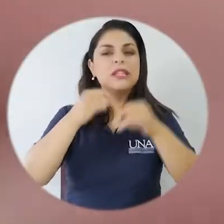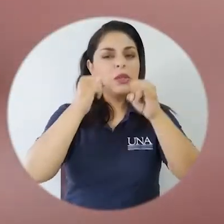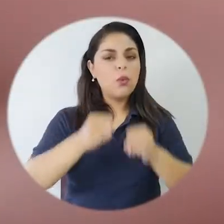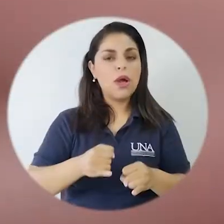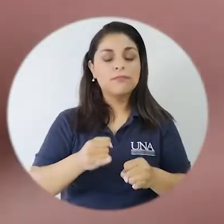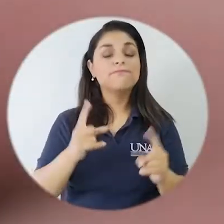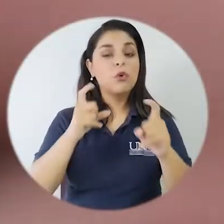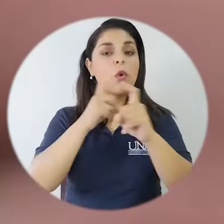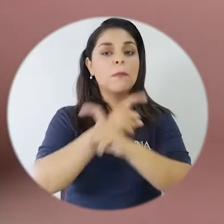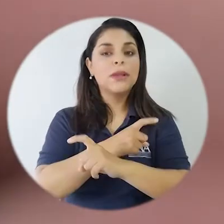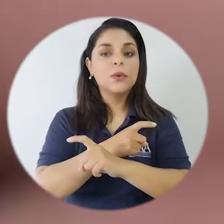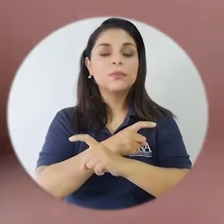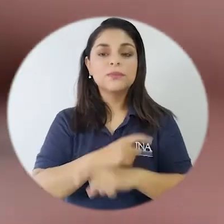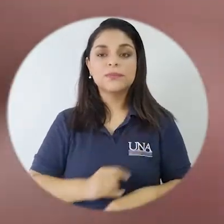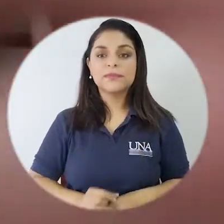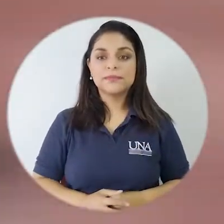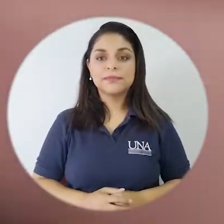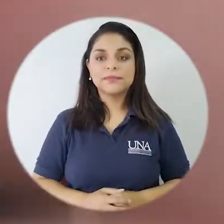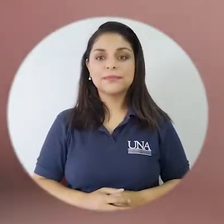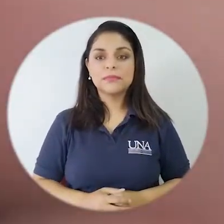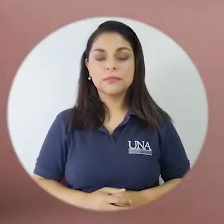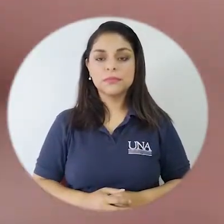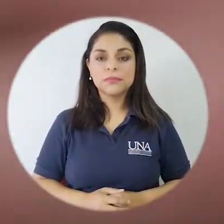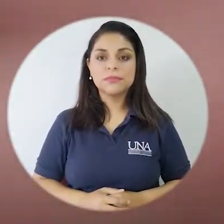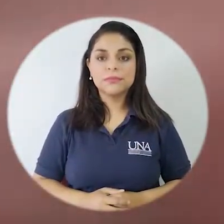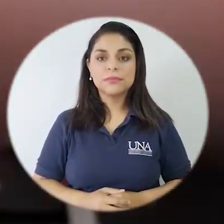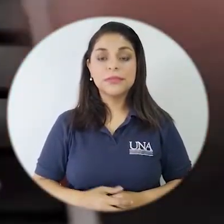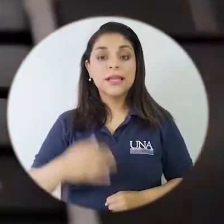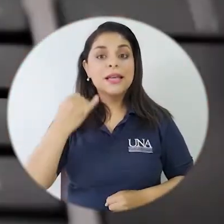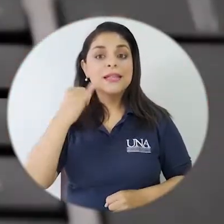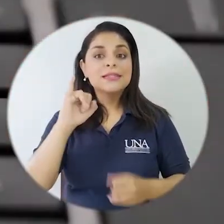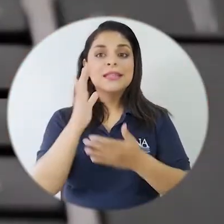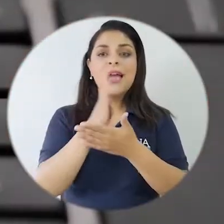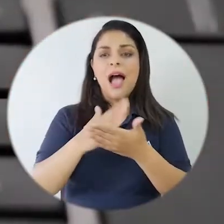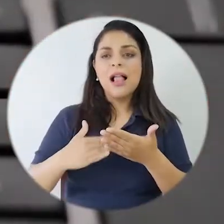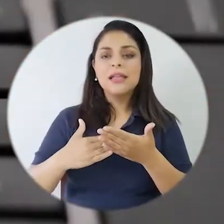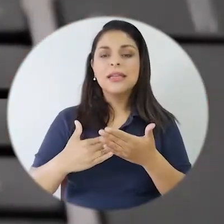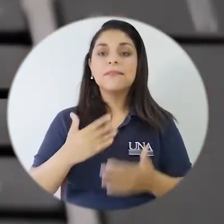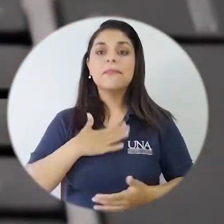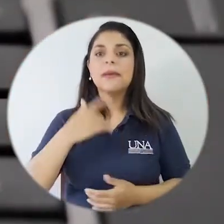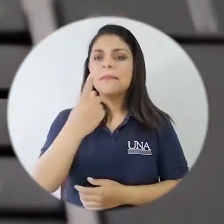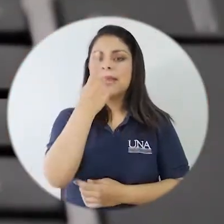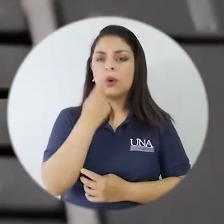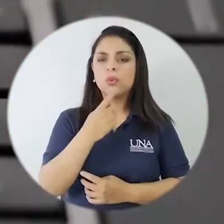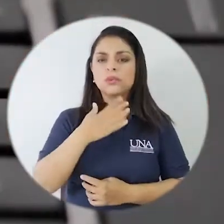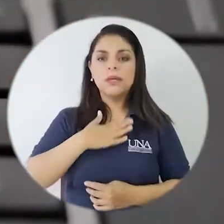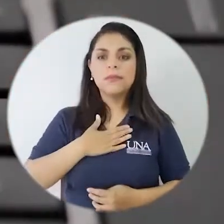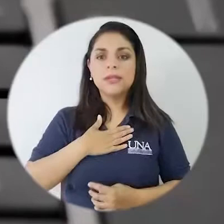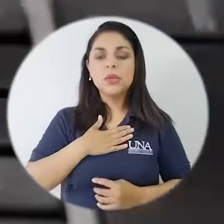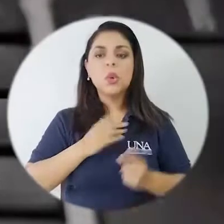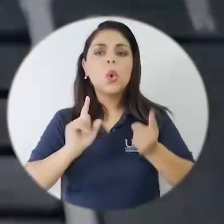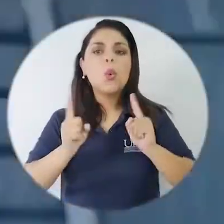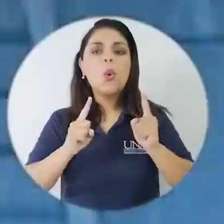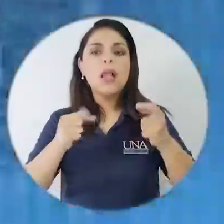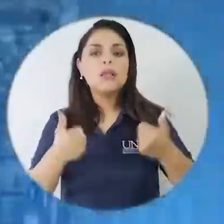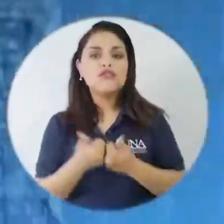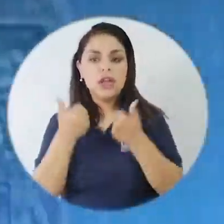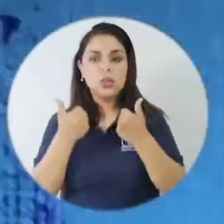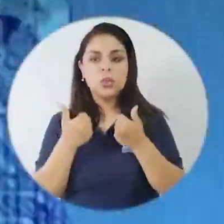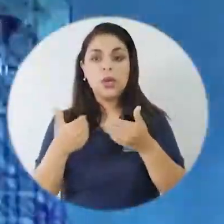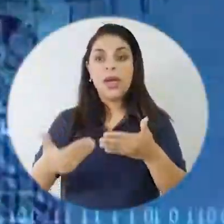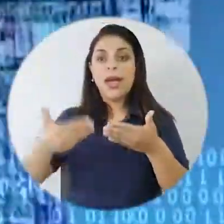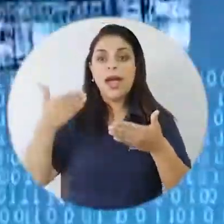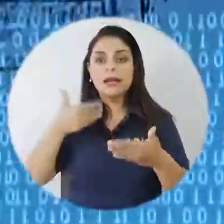teletrabajo individual es complejo. Si alguien en algún momento me pregunta a mí cuál fue el reto en algún momento antes